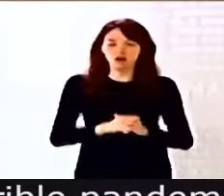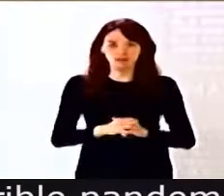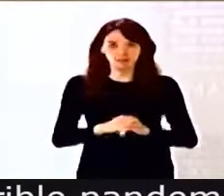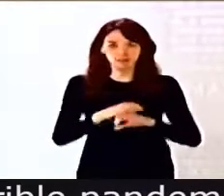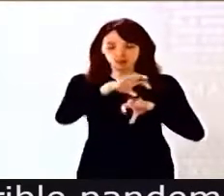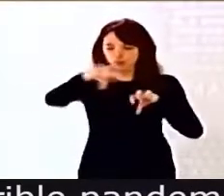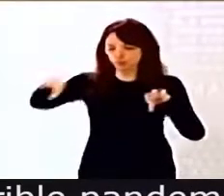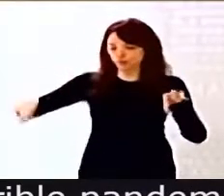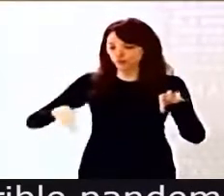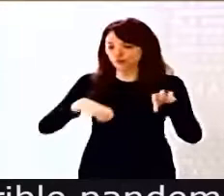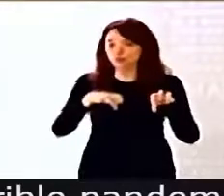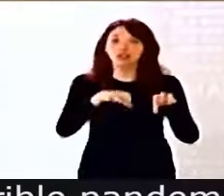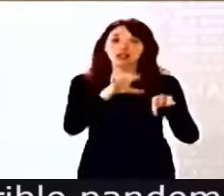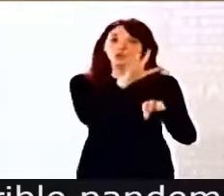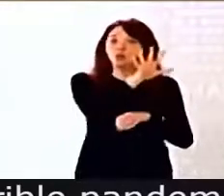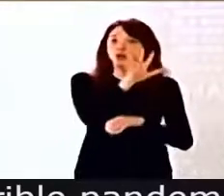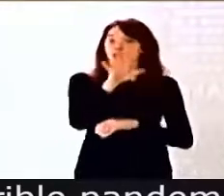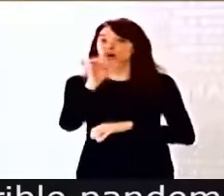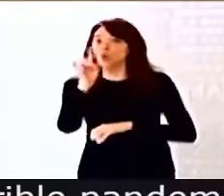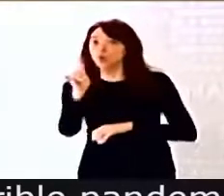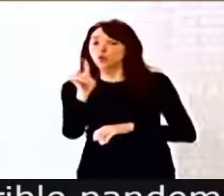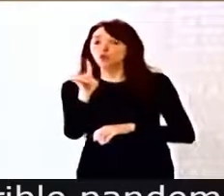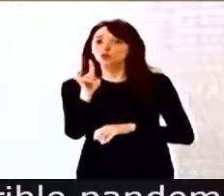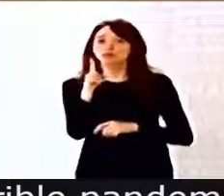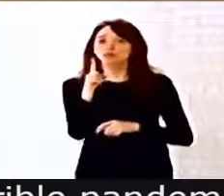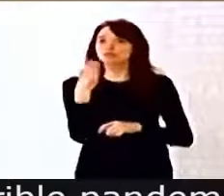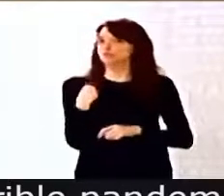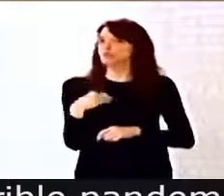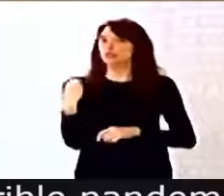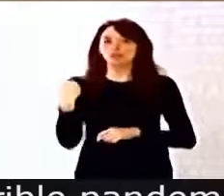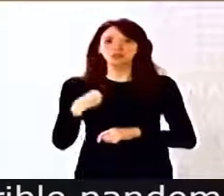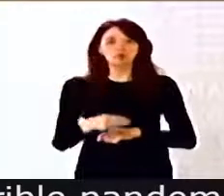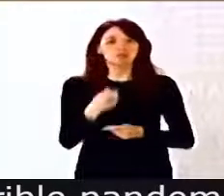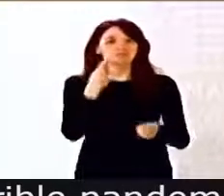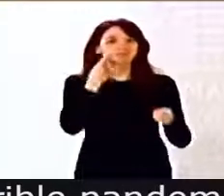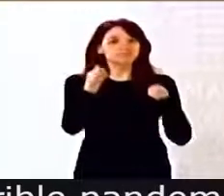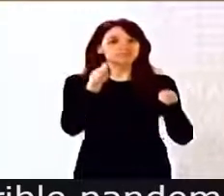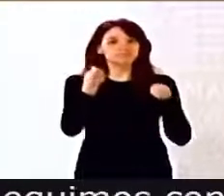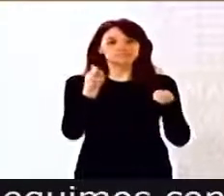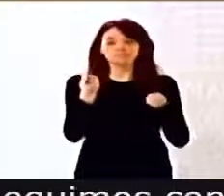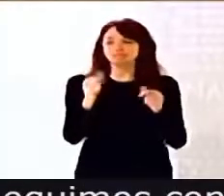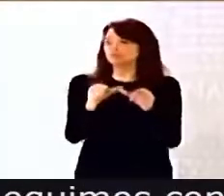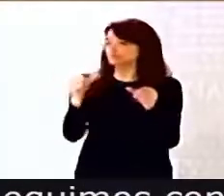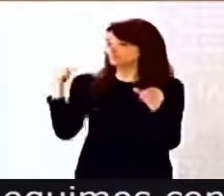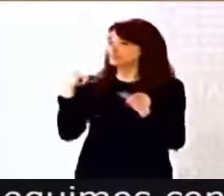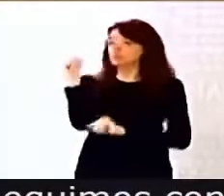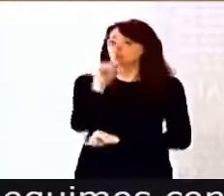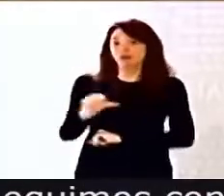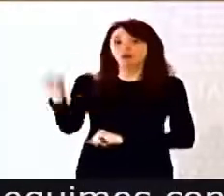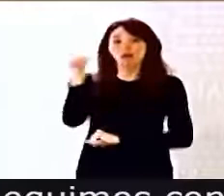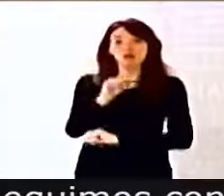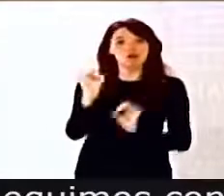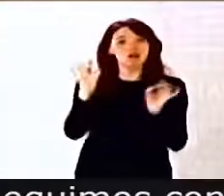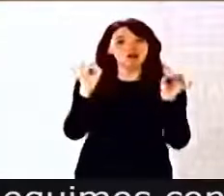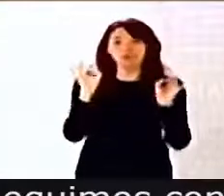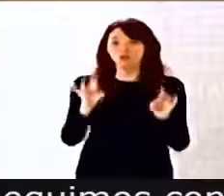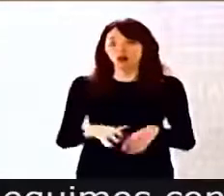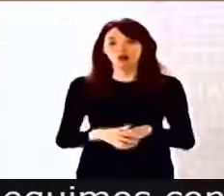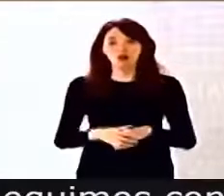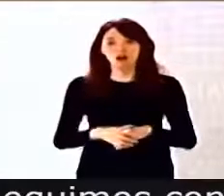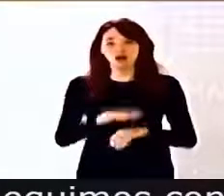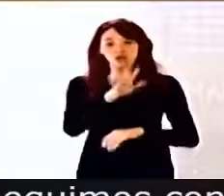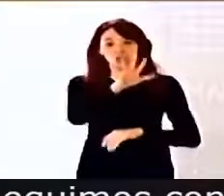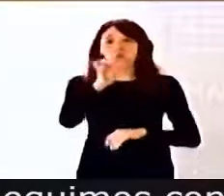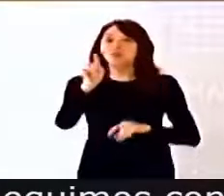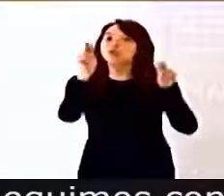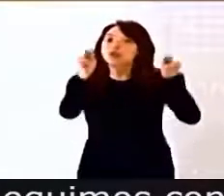que 51 centros, seguimos con el mismo número desde hace ya unas cuantas de semanas, en 51 centros se puede